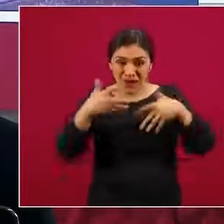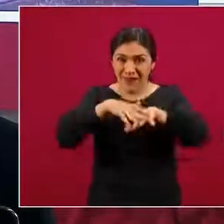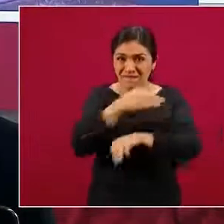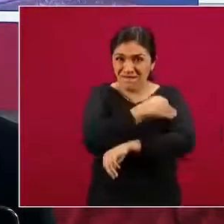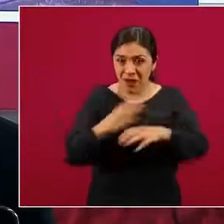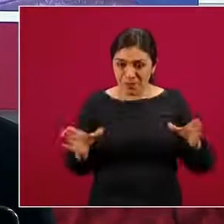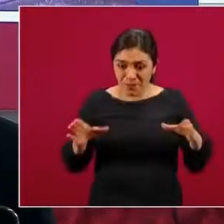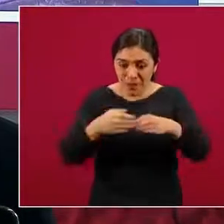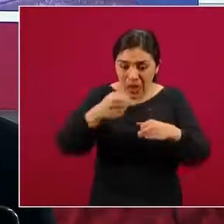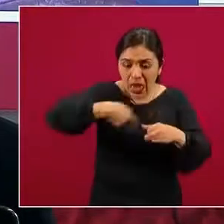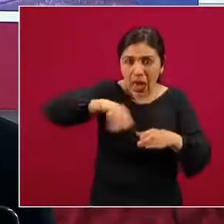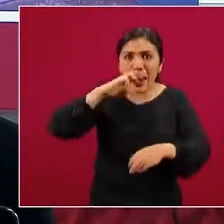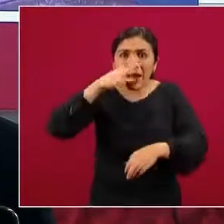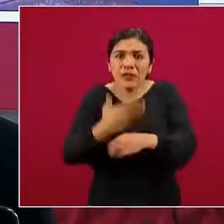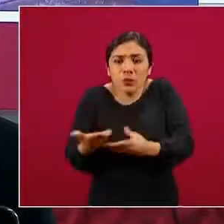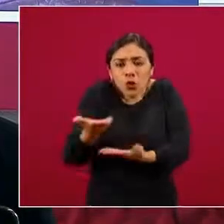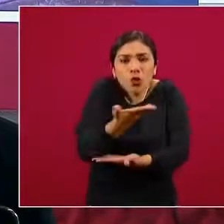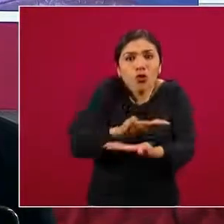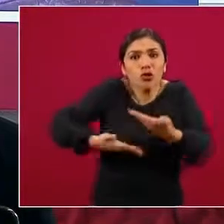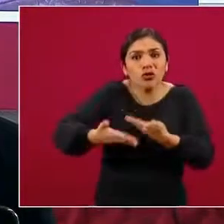familia,